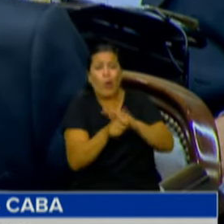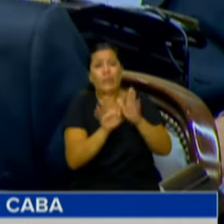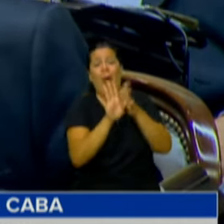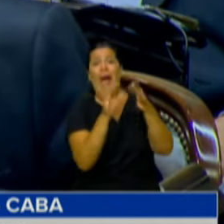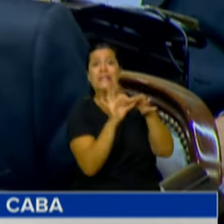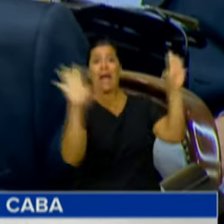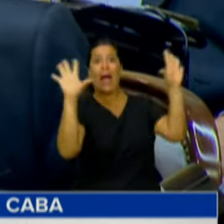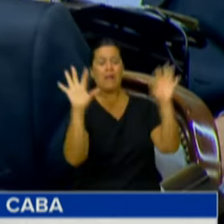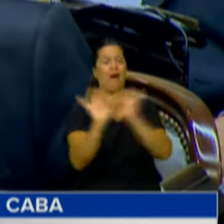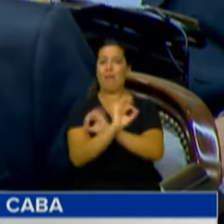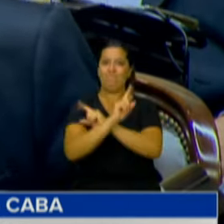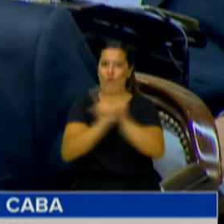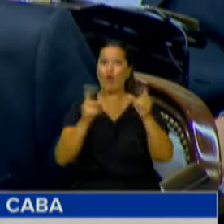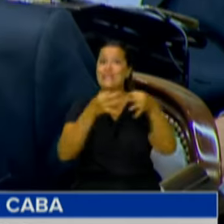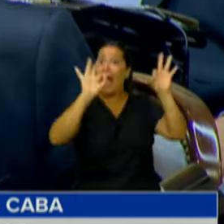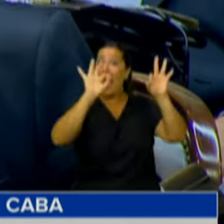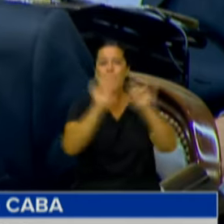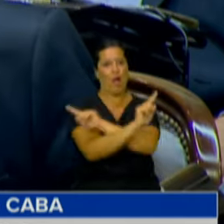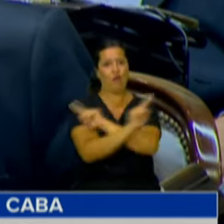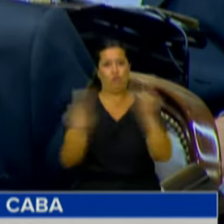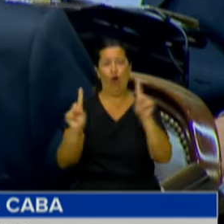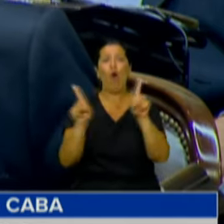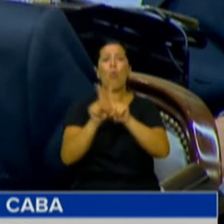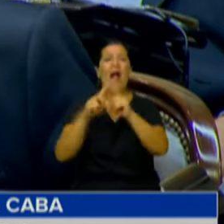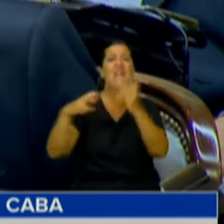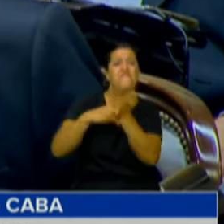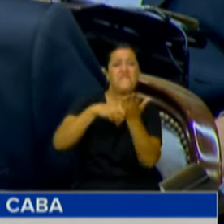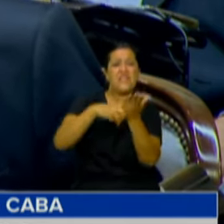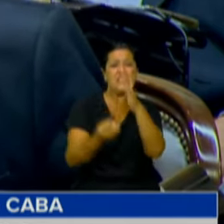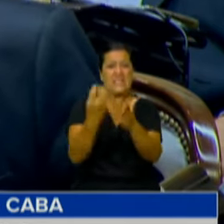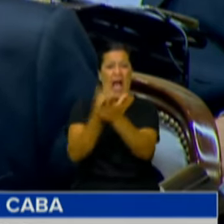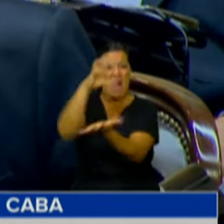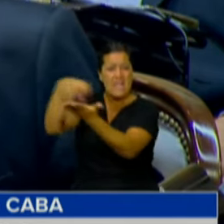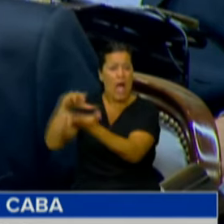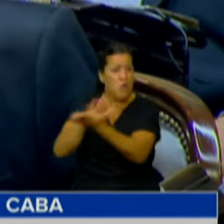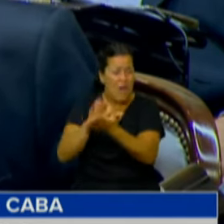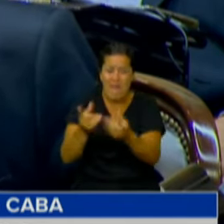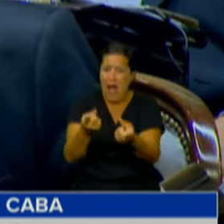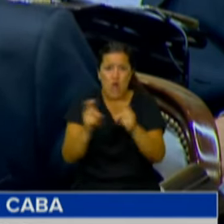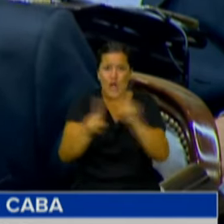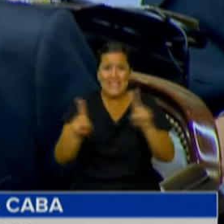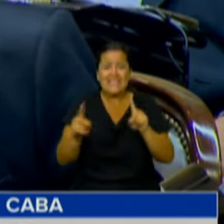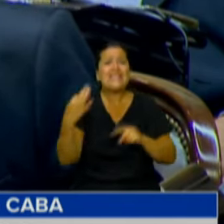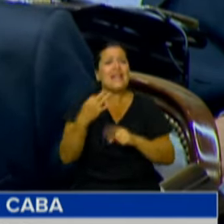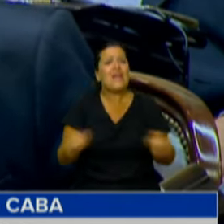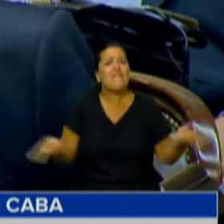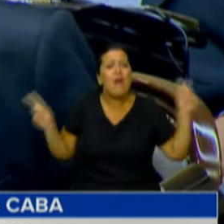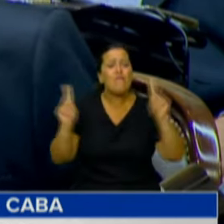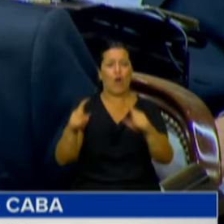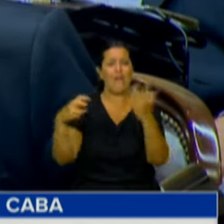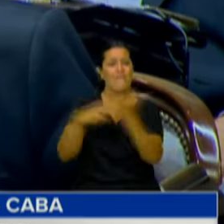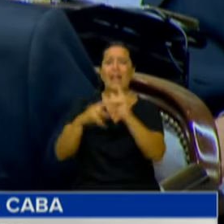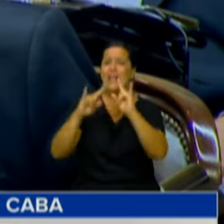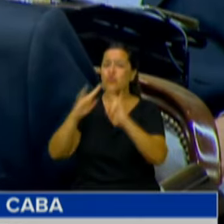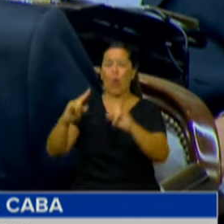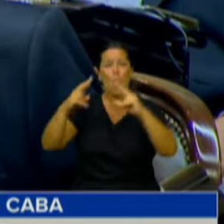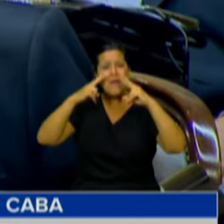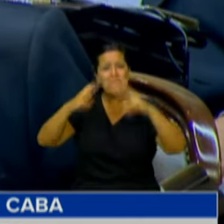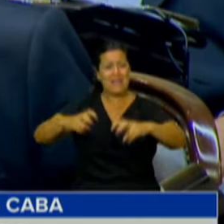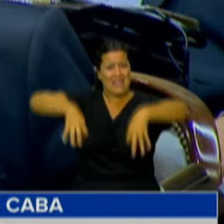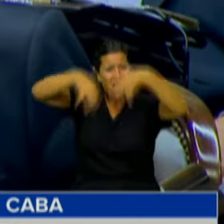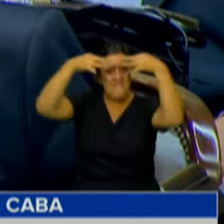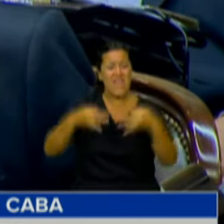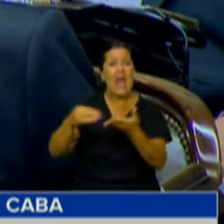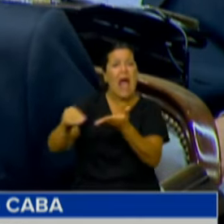y y creo que todos estamos haciendo un esfuerzo de cubrir errores y problemas me parece que parte